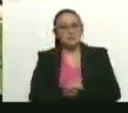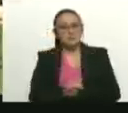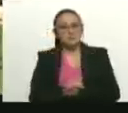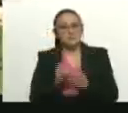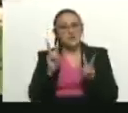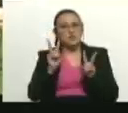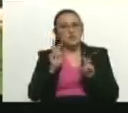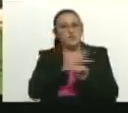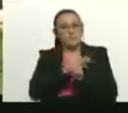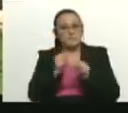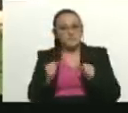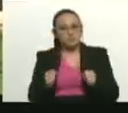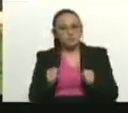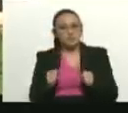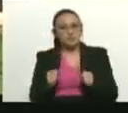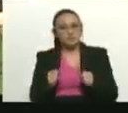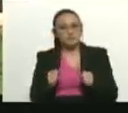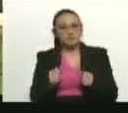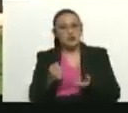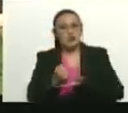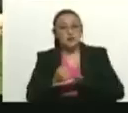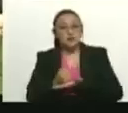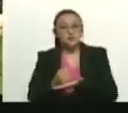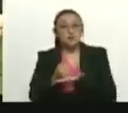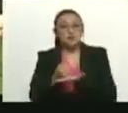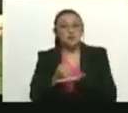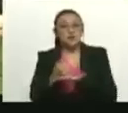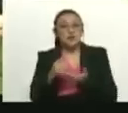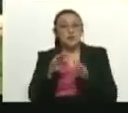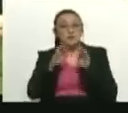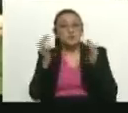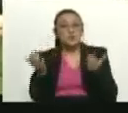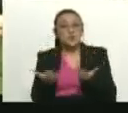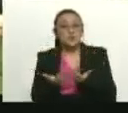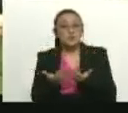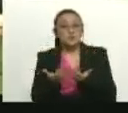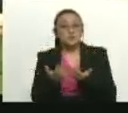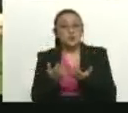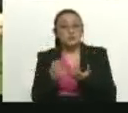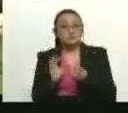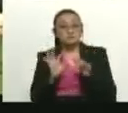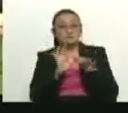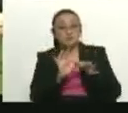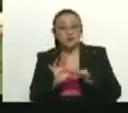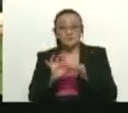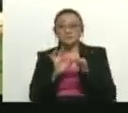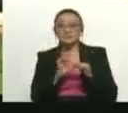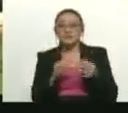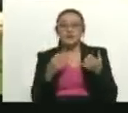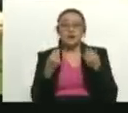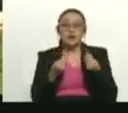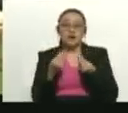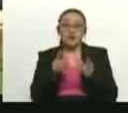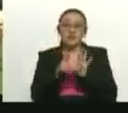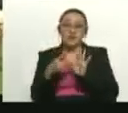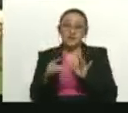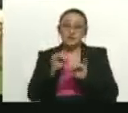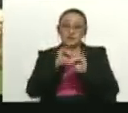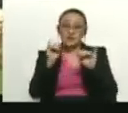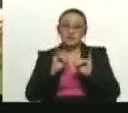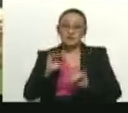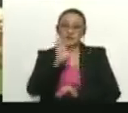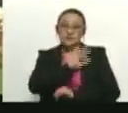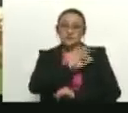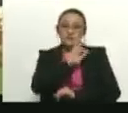nuevas superpotencias que ayuden a que la humanidad se reencuentre, construya su derecho a la felicidad